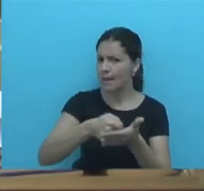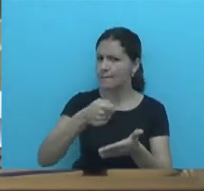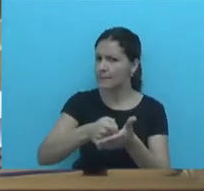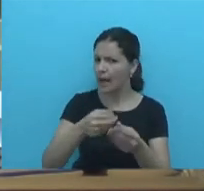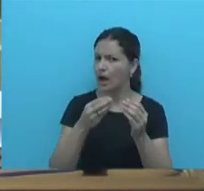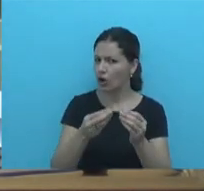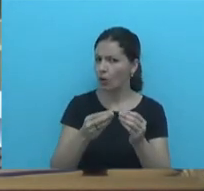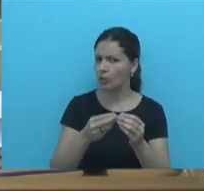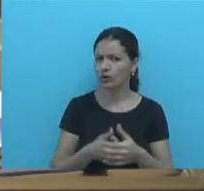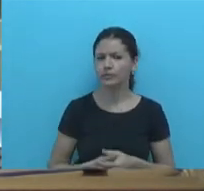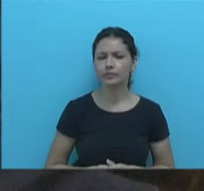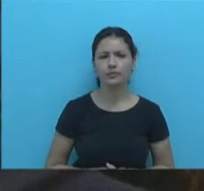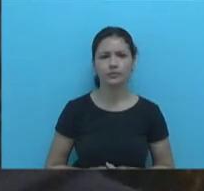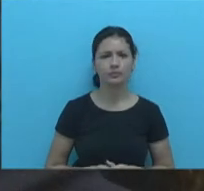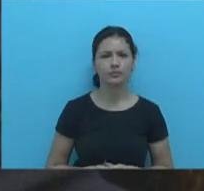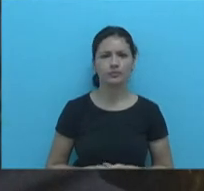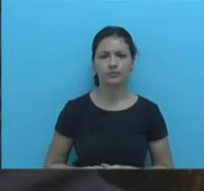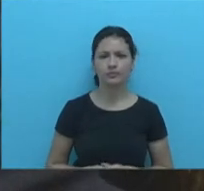la no.